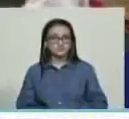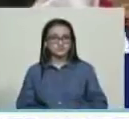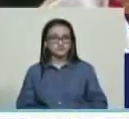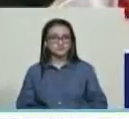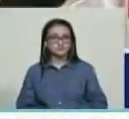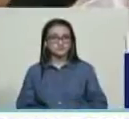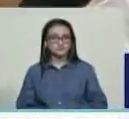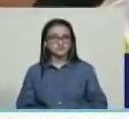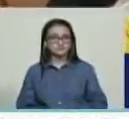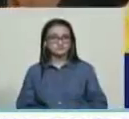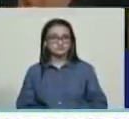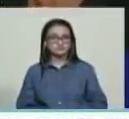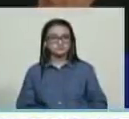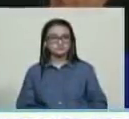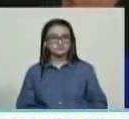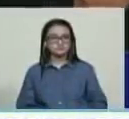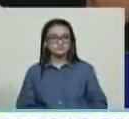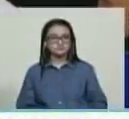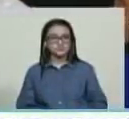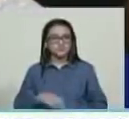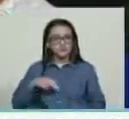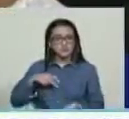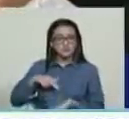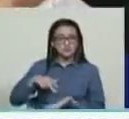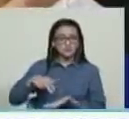caminata hermosa,